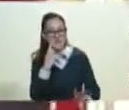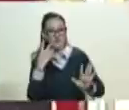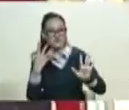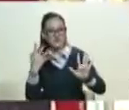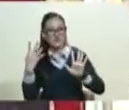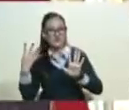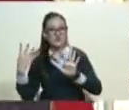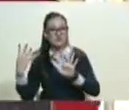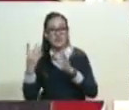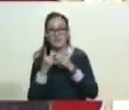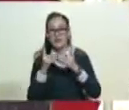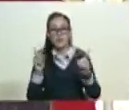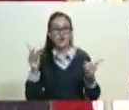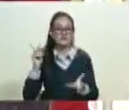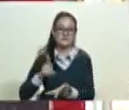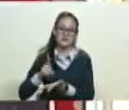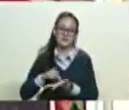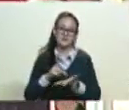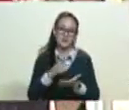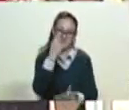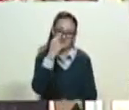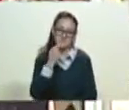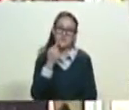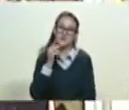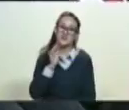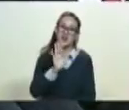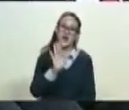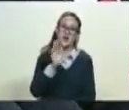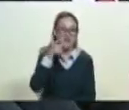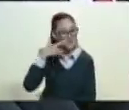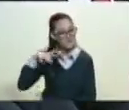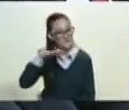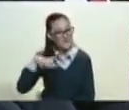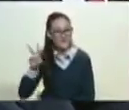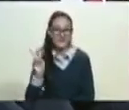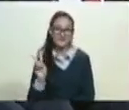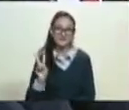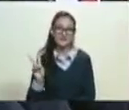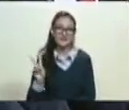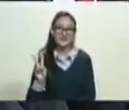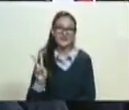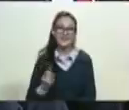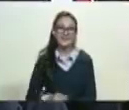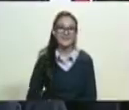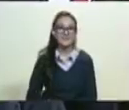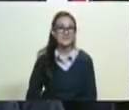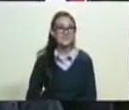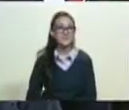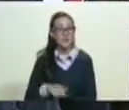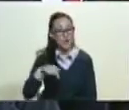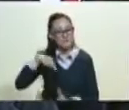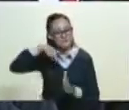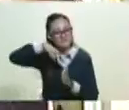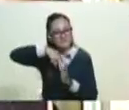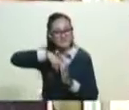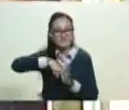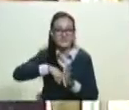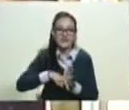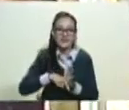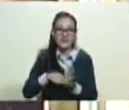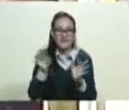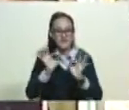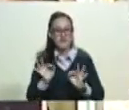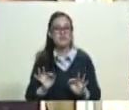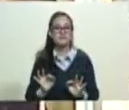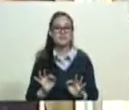llegó la democracia participativa y protagónica del pueblo de Venezuela. Hoy profundizamos ese